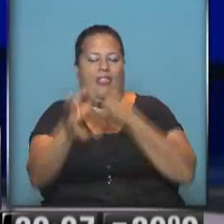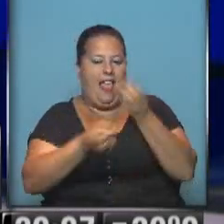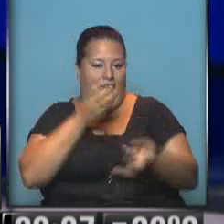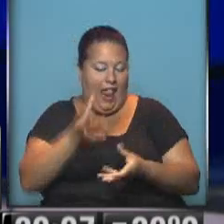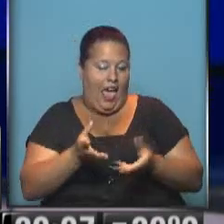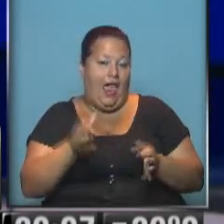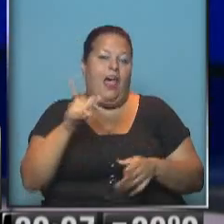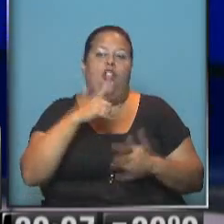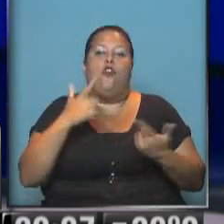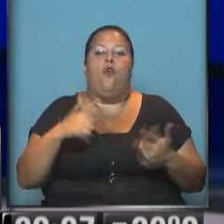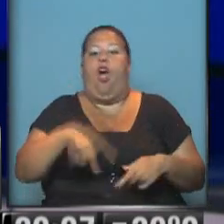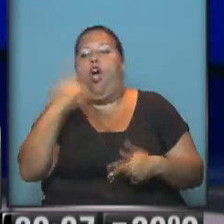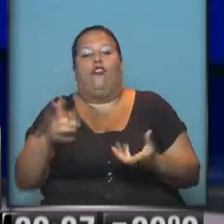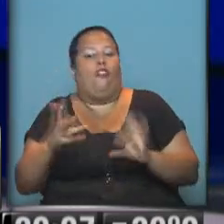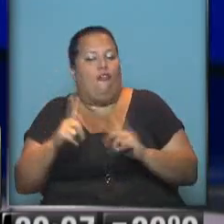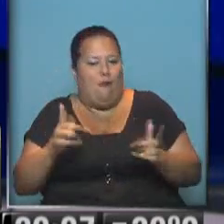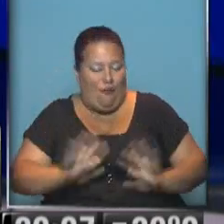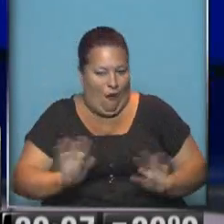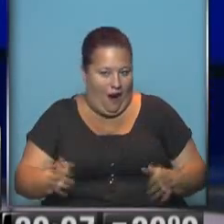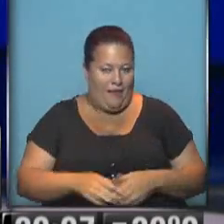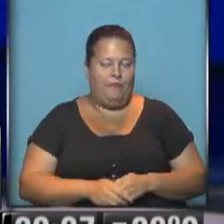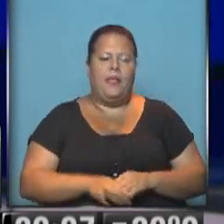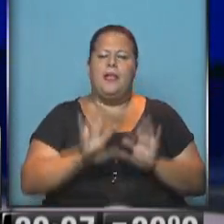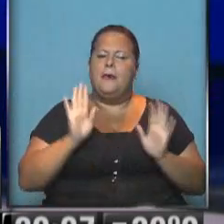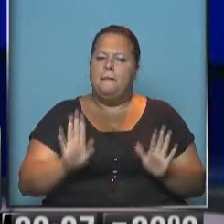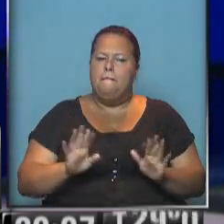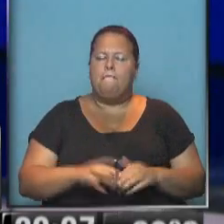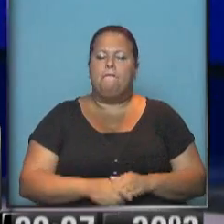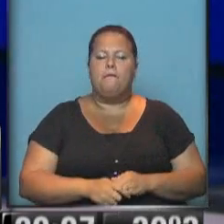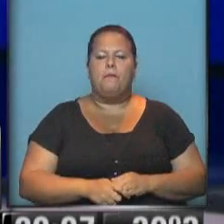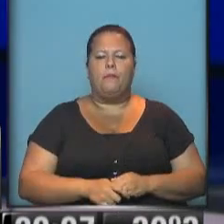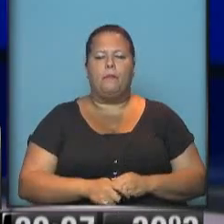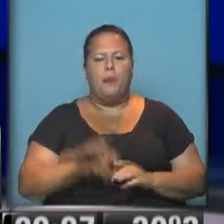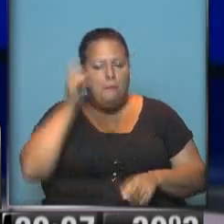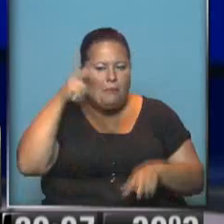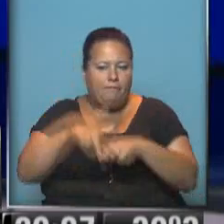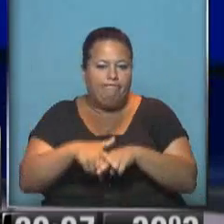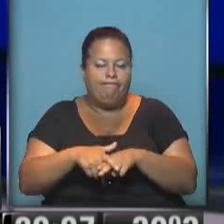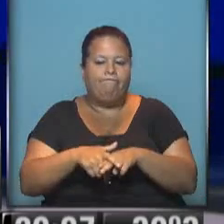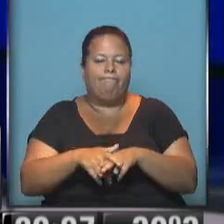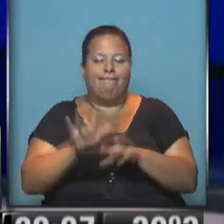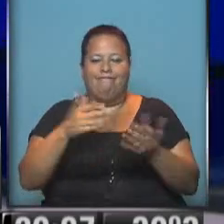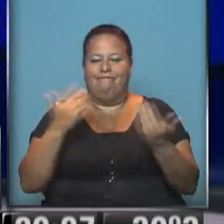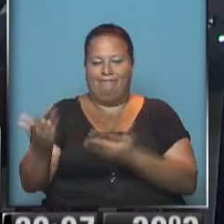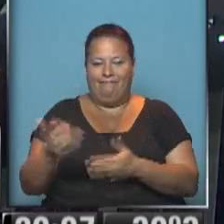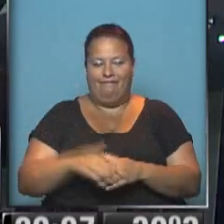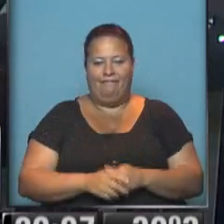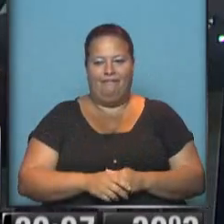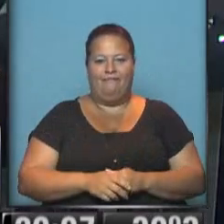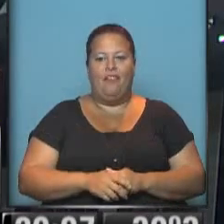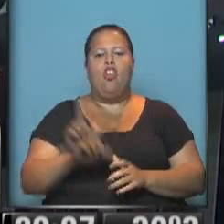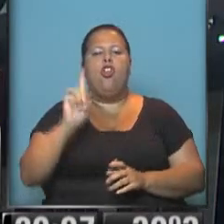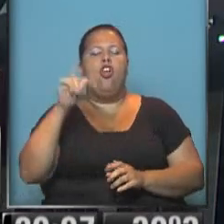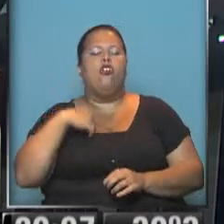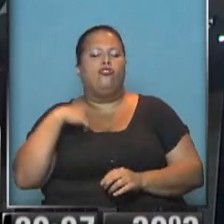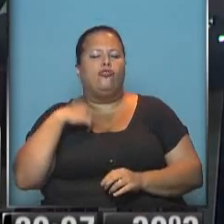Evidentemente no hay ninguna otra posibilidad. Es decir, Ahora, y Sí, le doy el pie a Luis en un